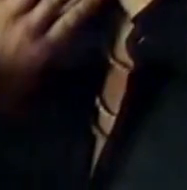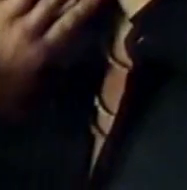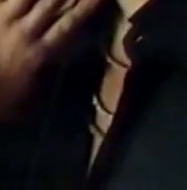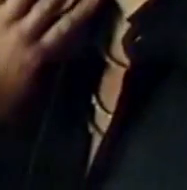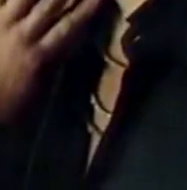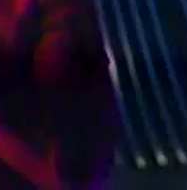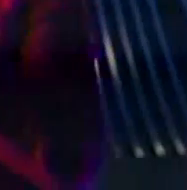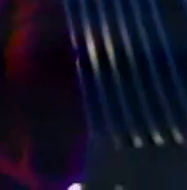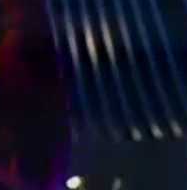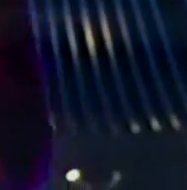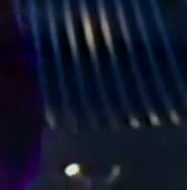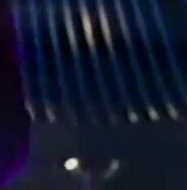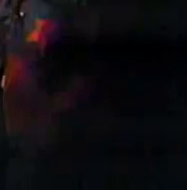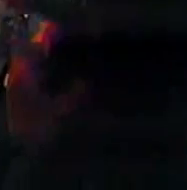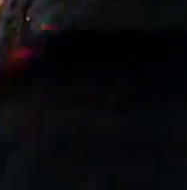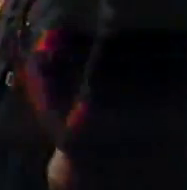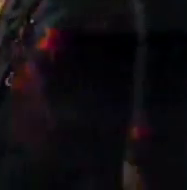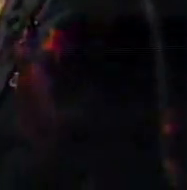a ser